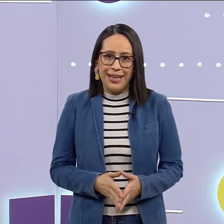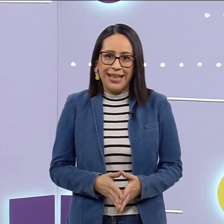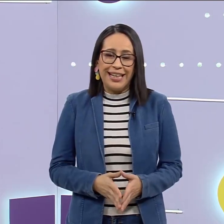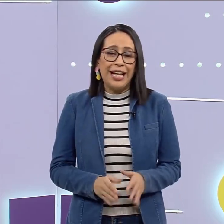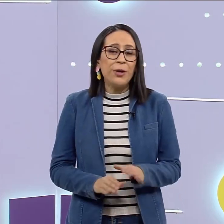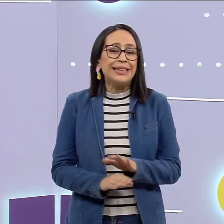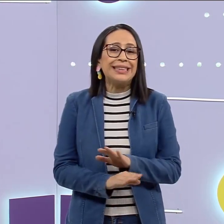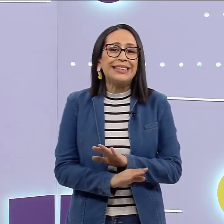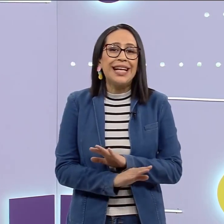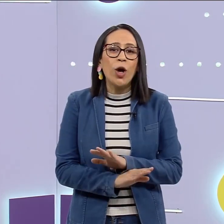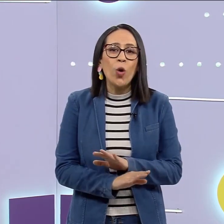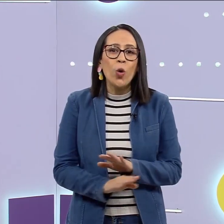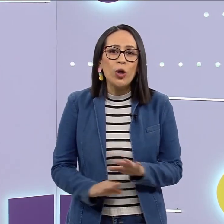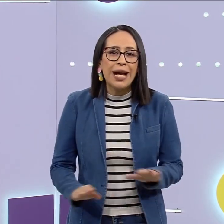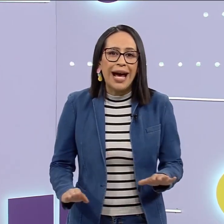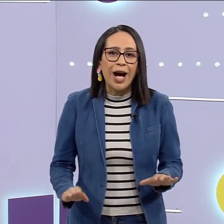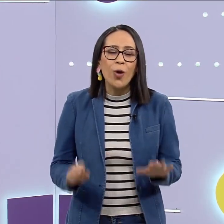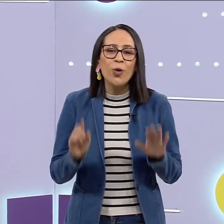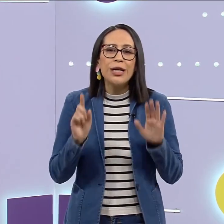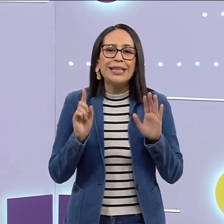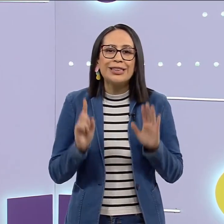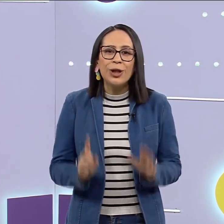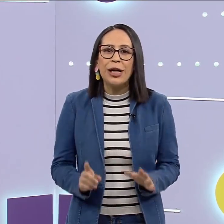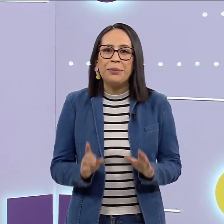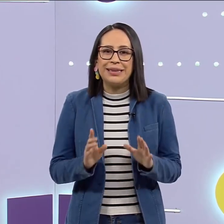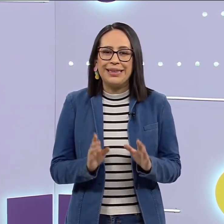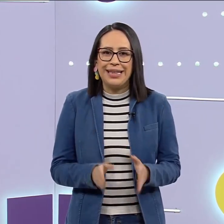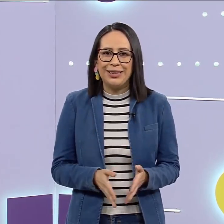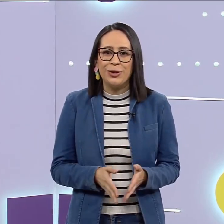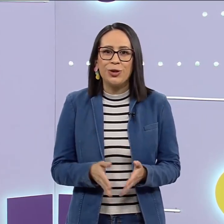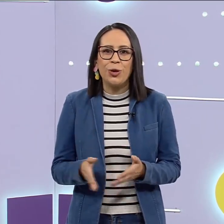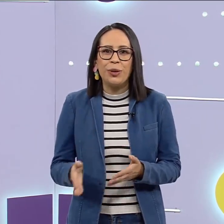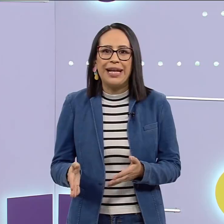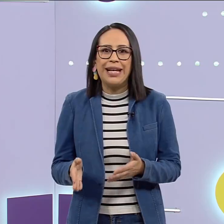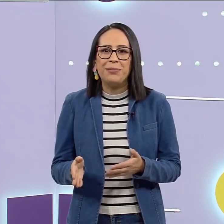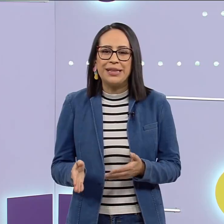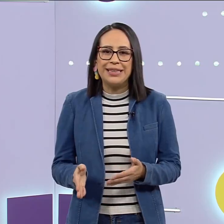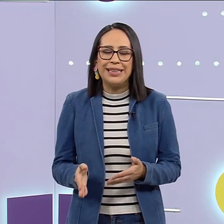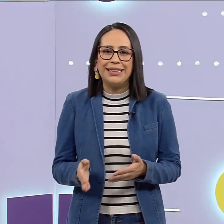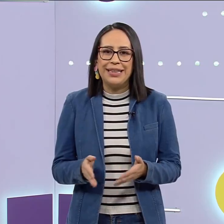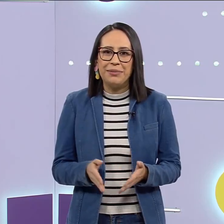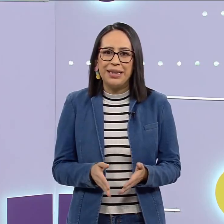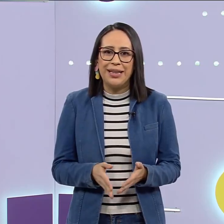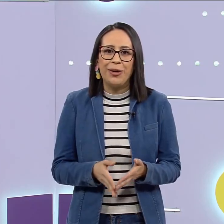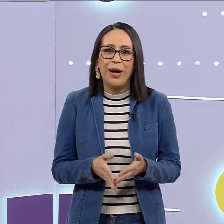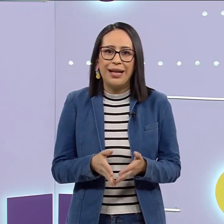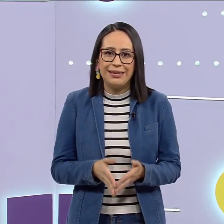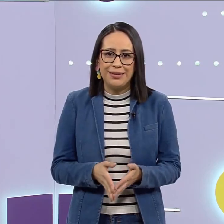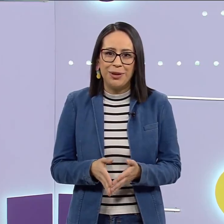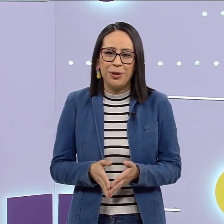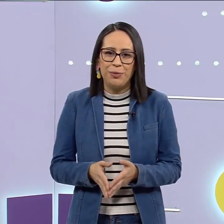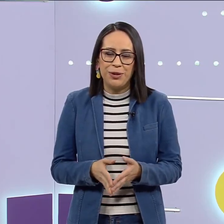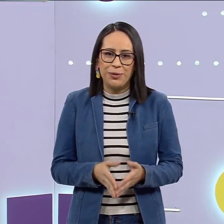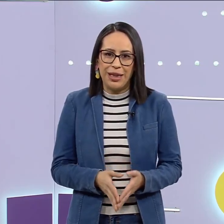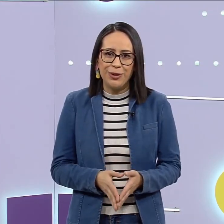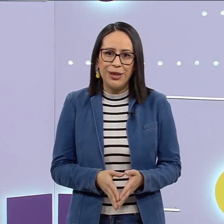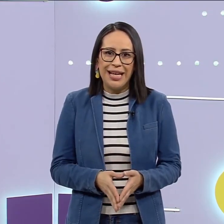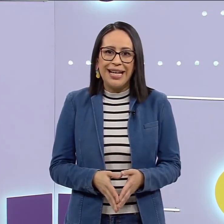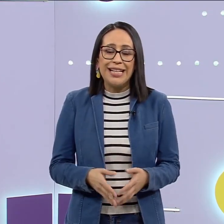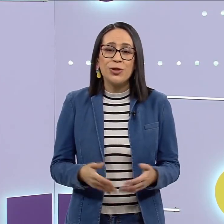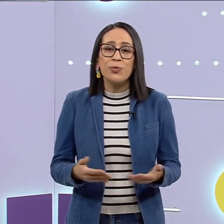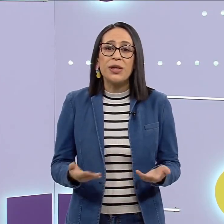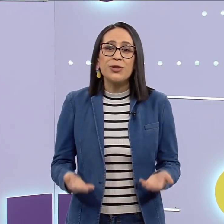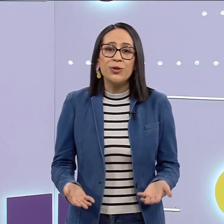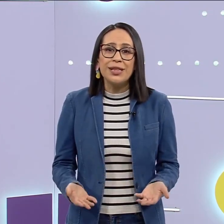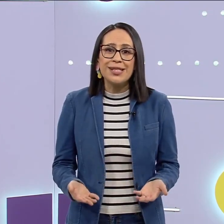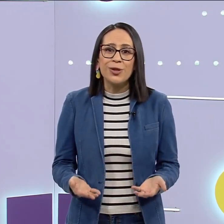virtual que no existe una sola investigación sobre el presidente de México, Andrés Manuel López Obrador,